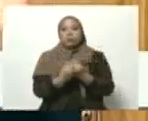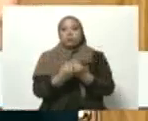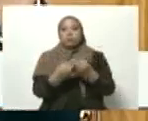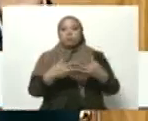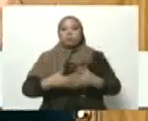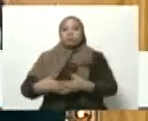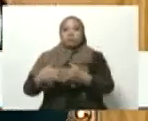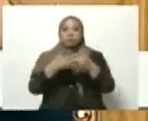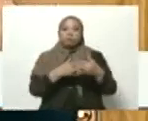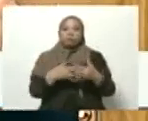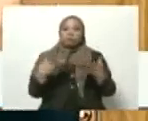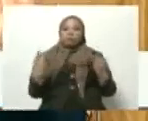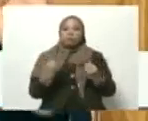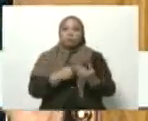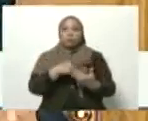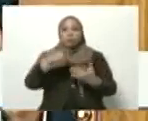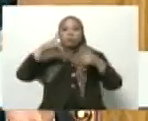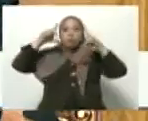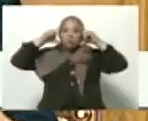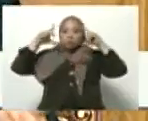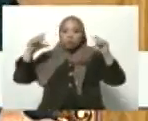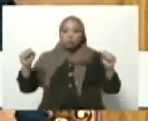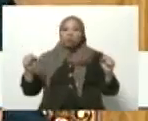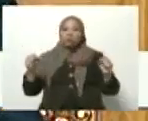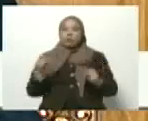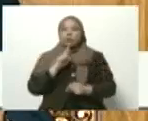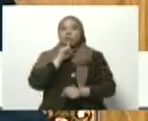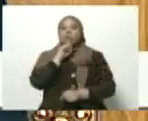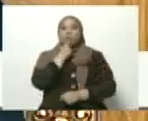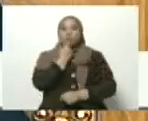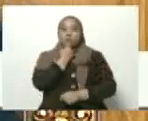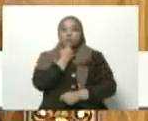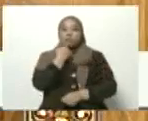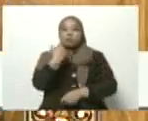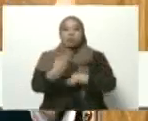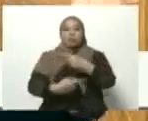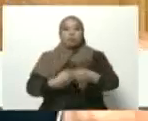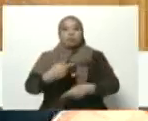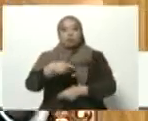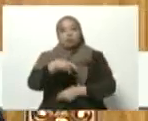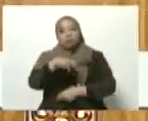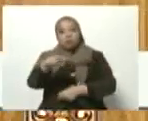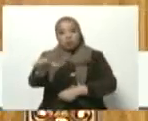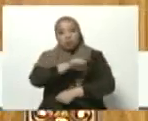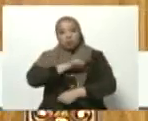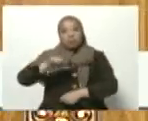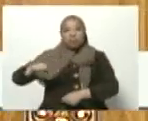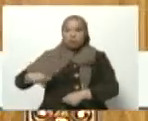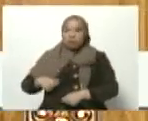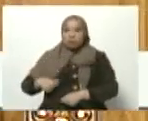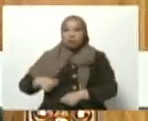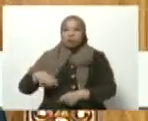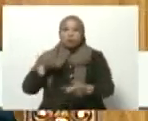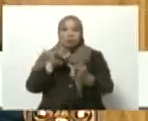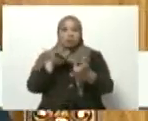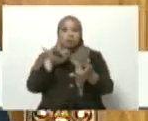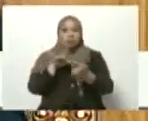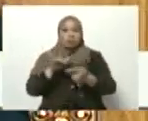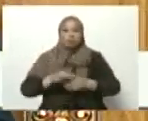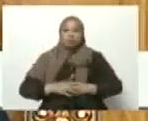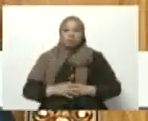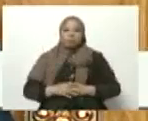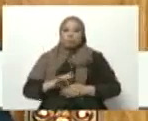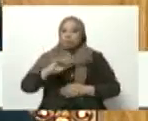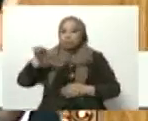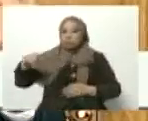llama Silent Professionals, profesionales silenciosos, de mercenarios privados que esta gente también contactó. Y dijeron, sí,